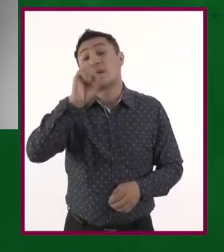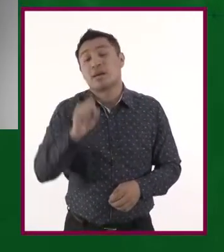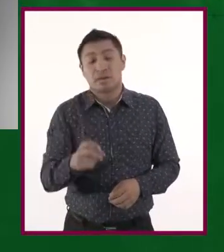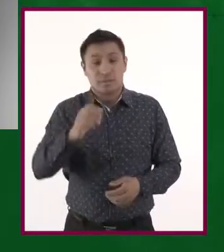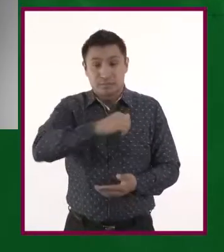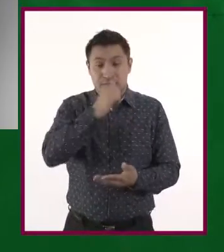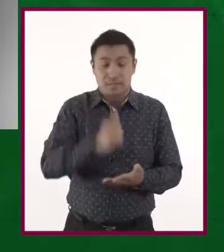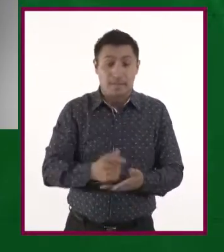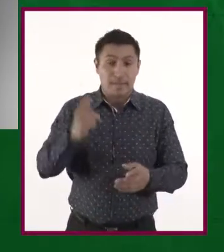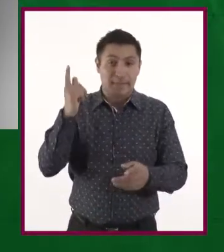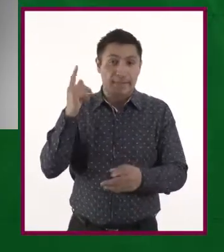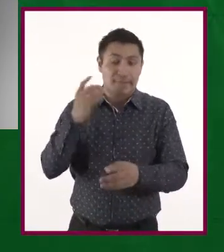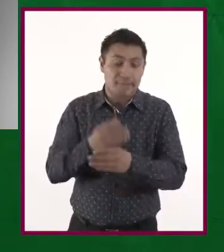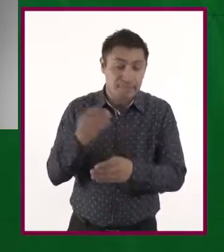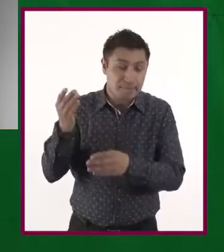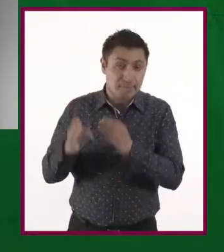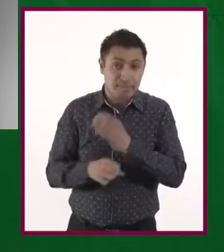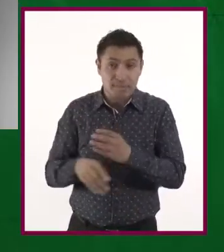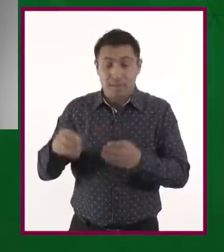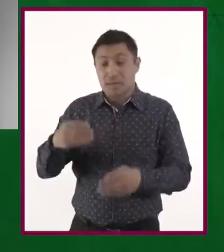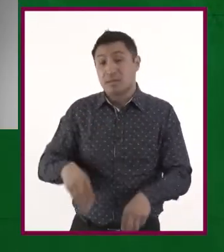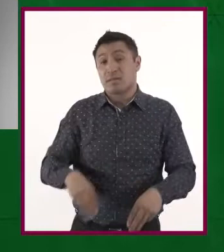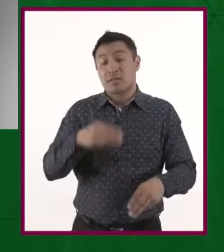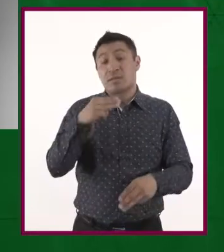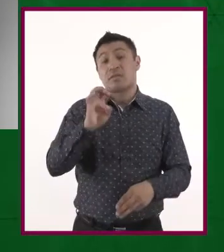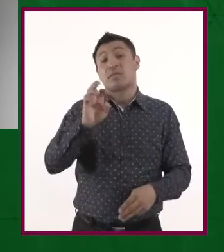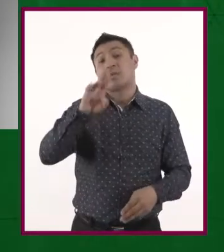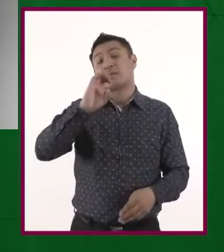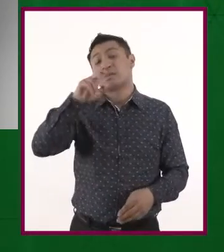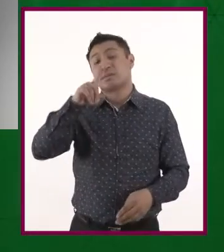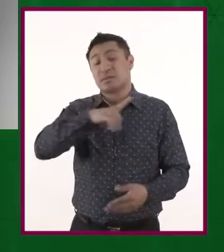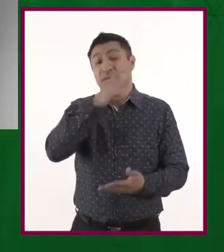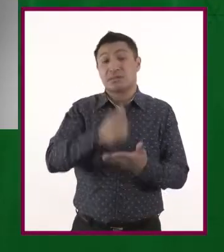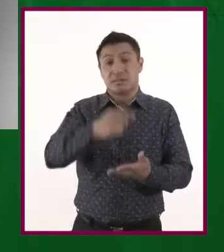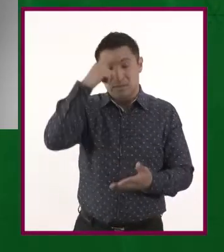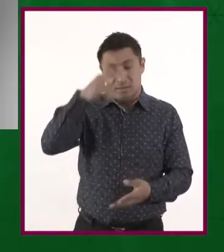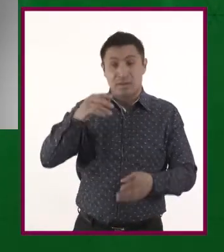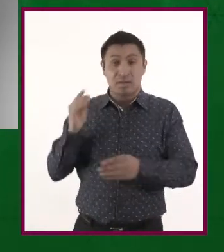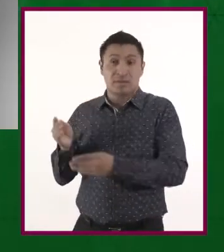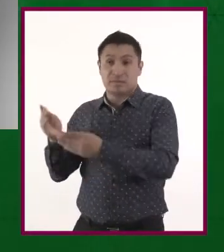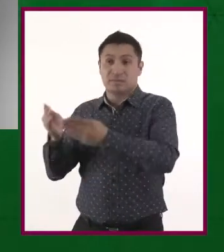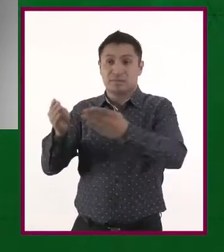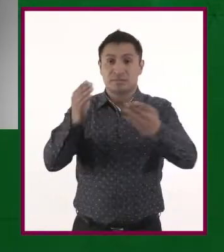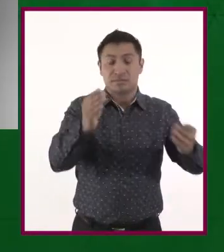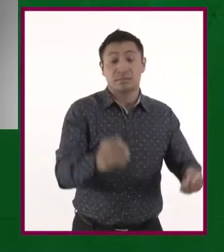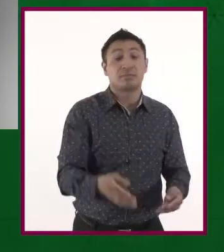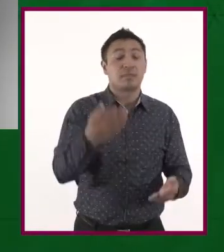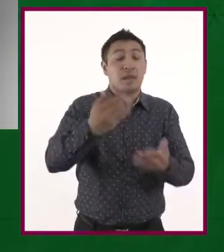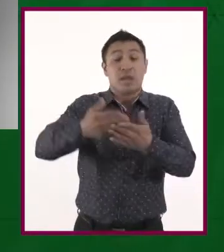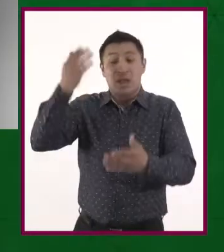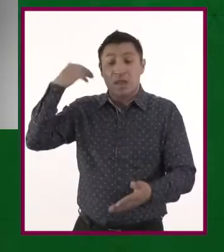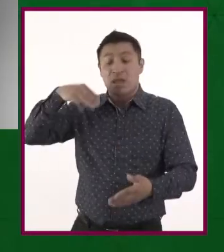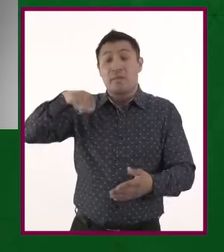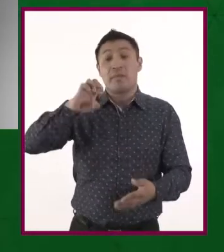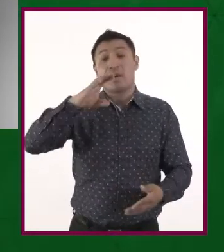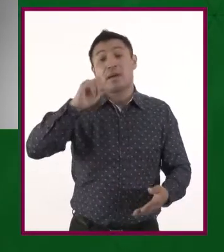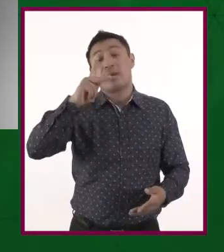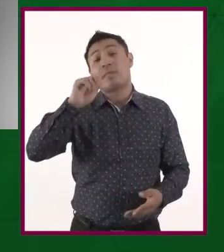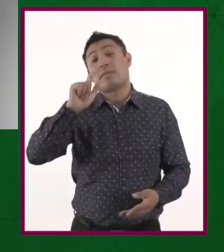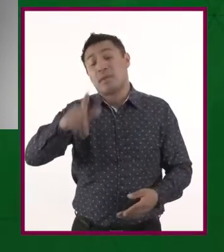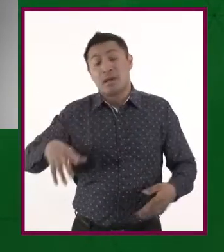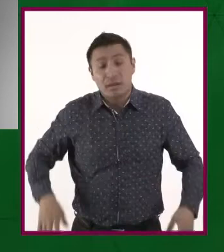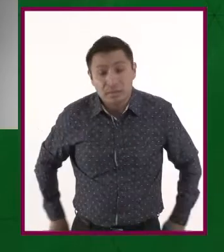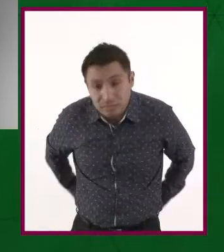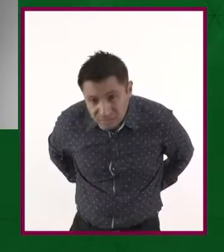trasladando productos en el mercado de la Merced, en la Ciudad de México. En el pasado, con el mecapal, una faja tejida,